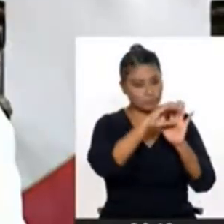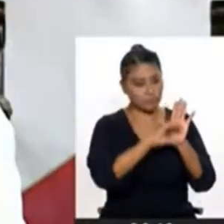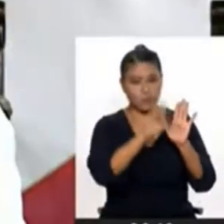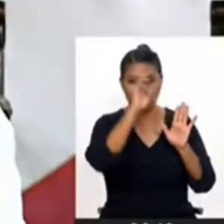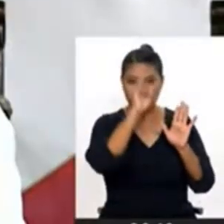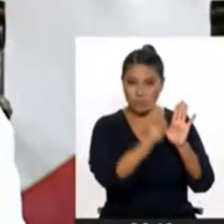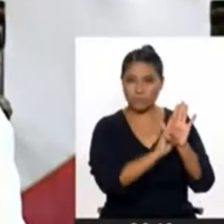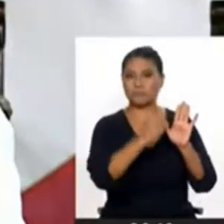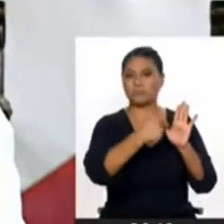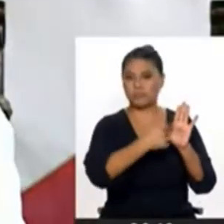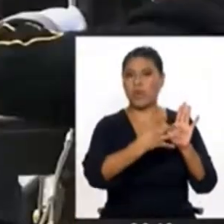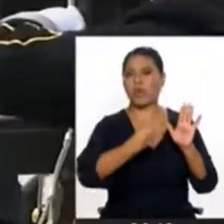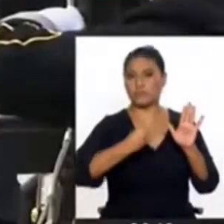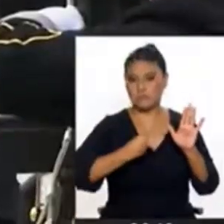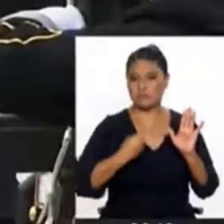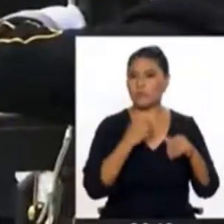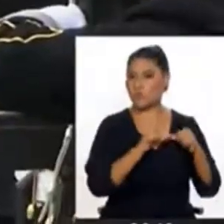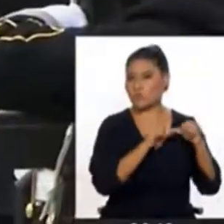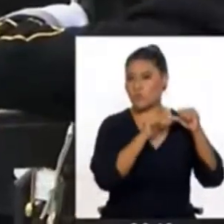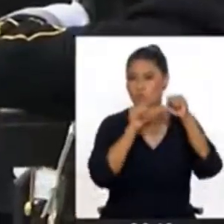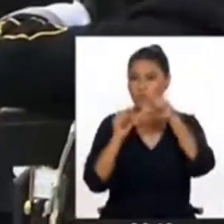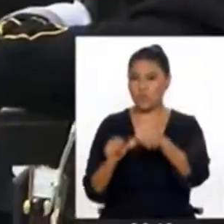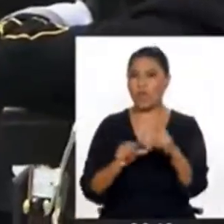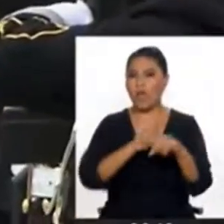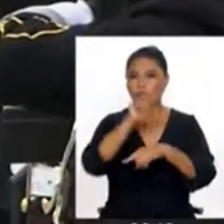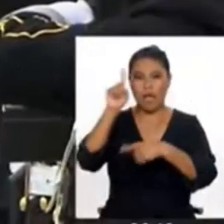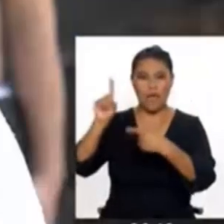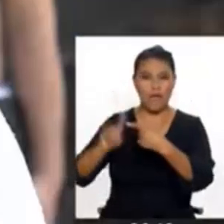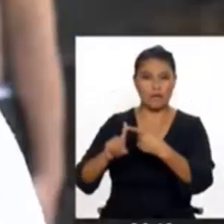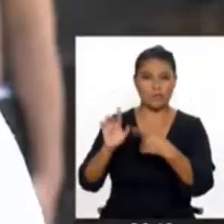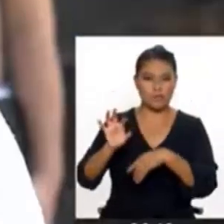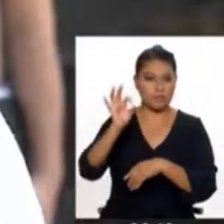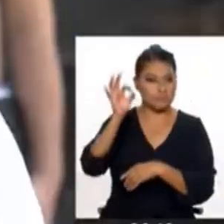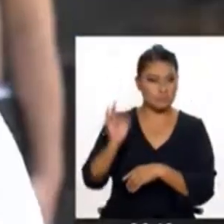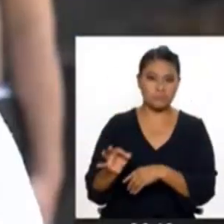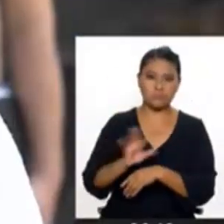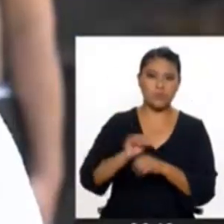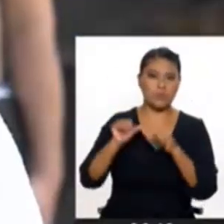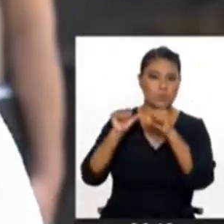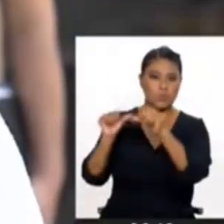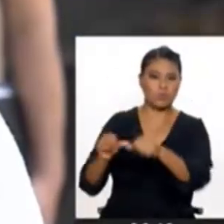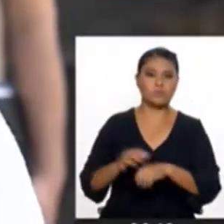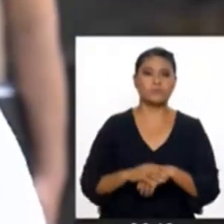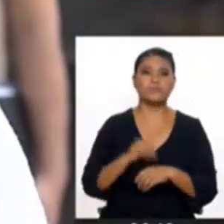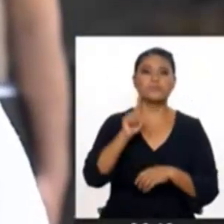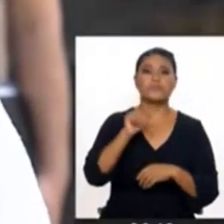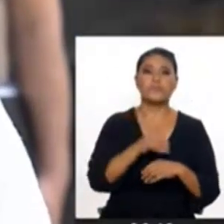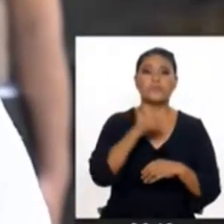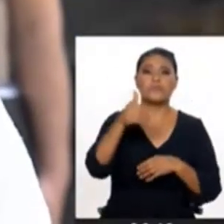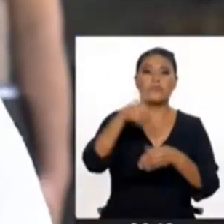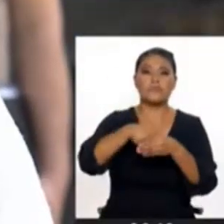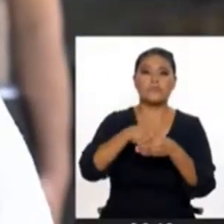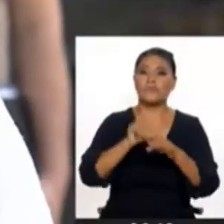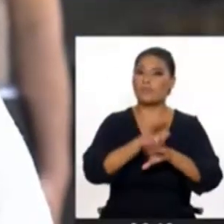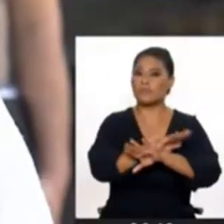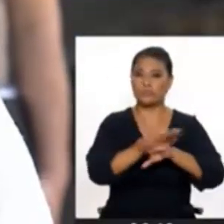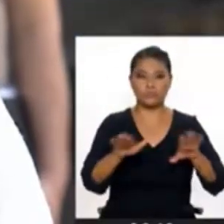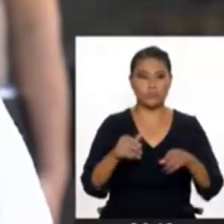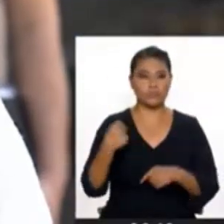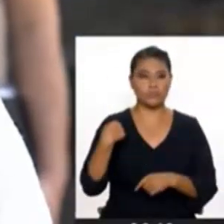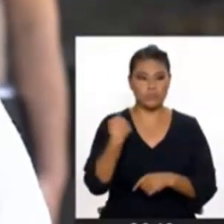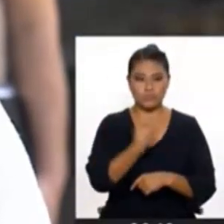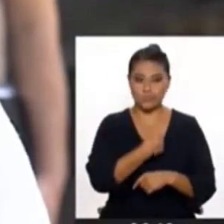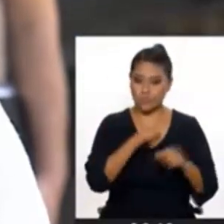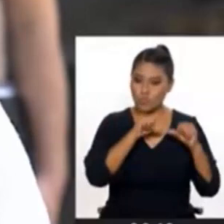por lo que su gobierno culminará en la fecha indicada de que ese tema de adelanto de elecciones está cerrada nosotros